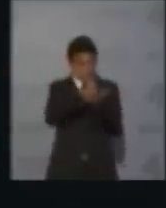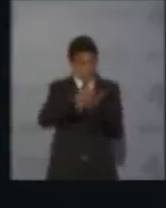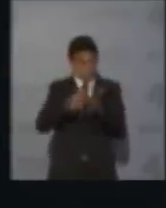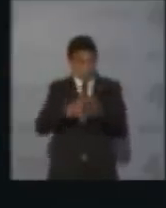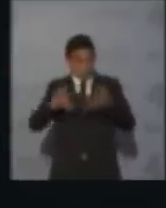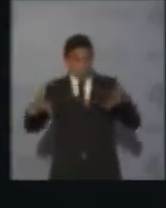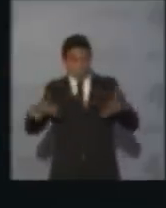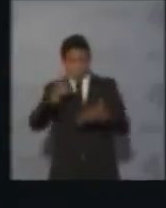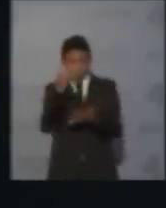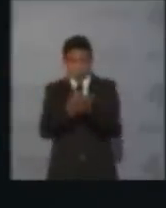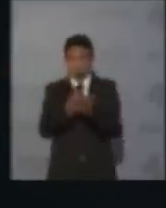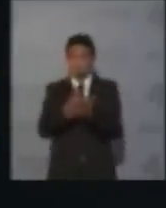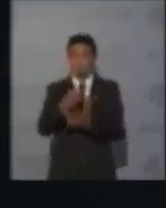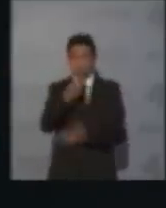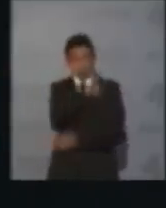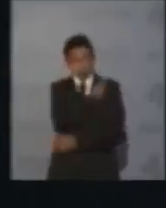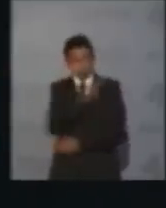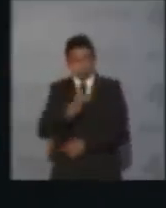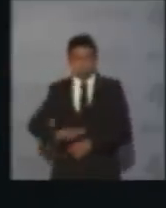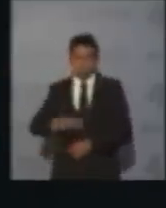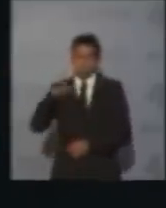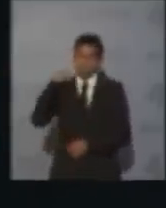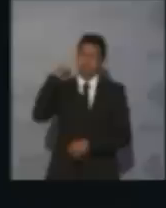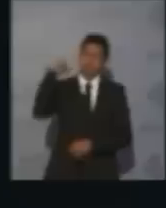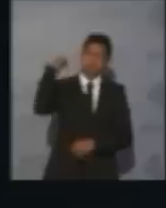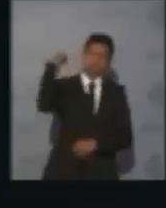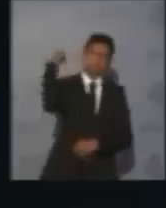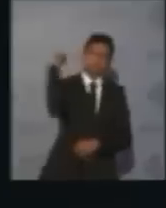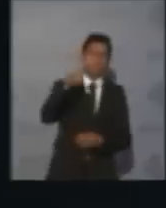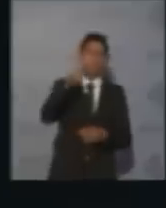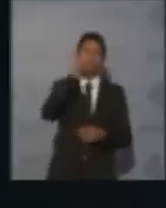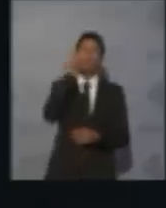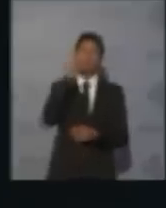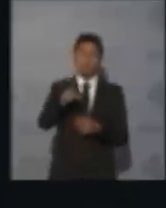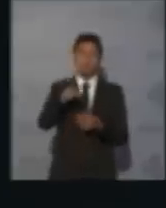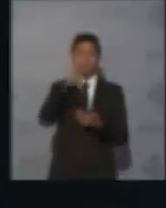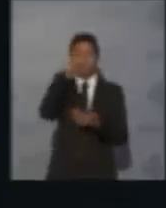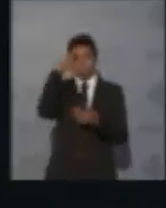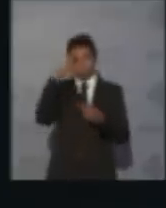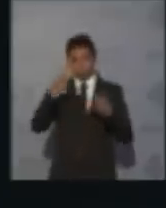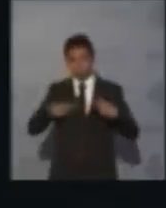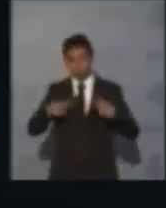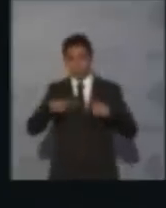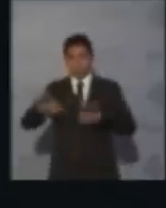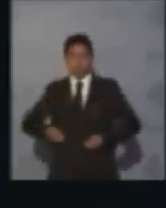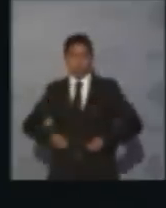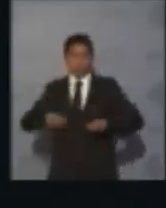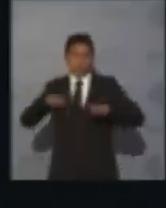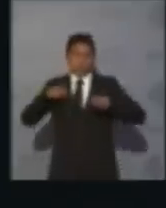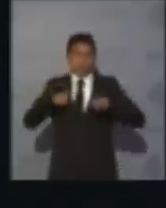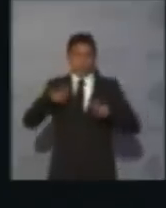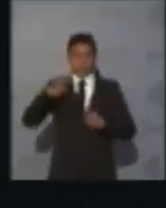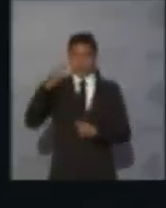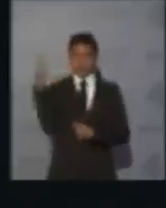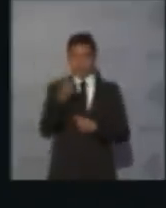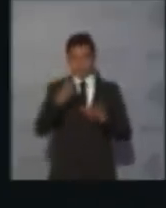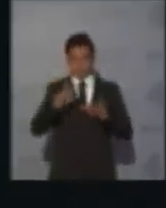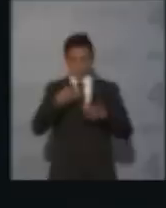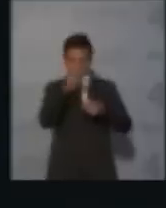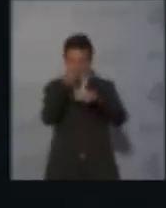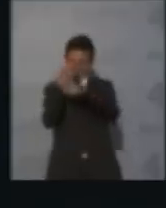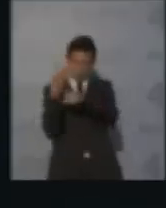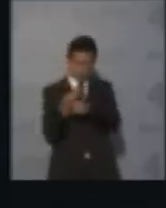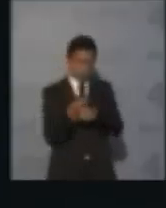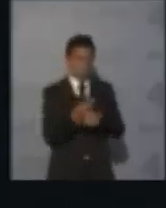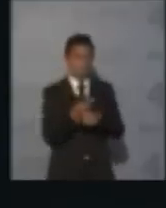más tranquilidad al personal de salud, no solo a los que van a hacer el servicio social, sino a todo el personal que labora, vamos a tener la